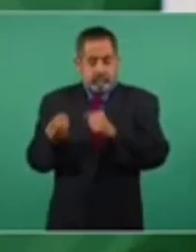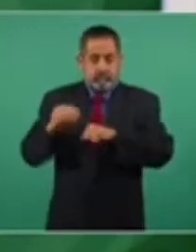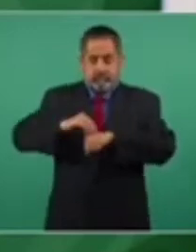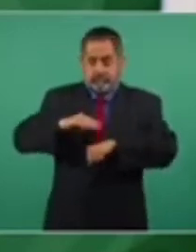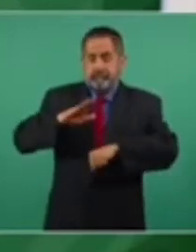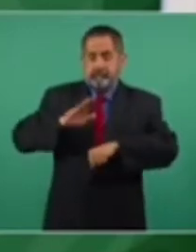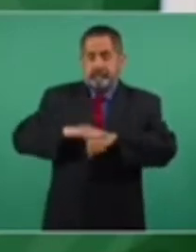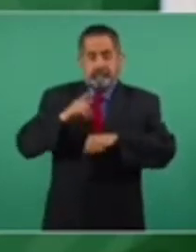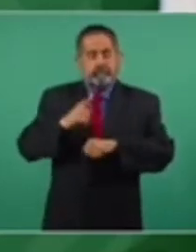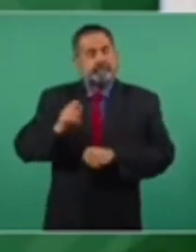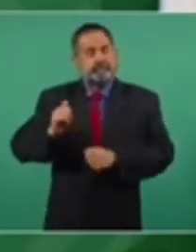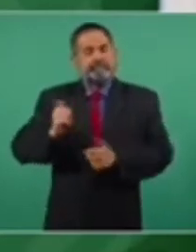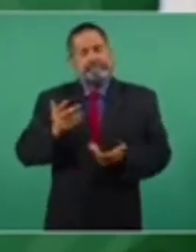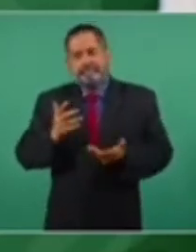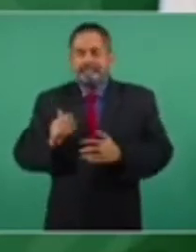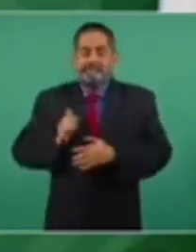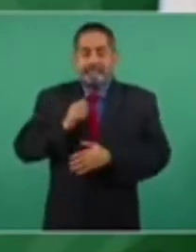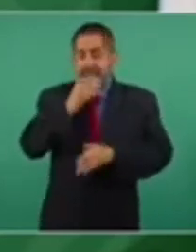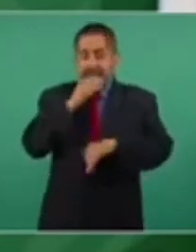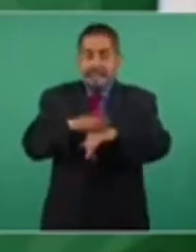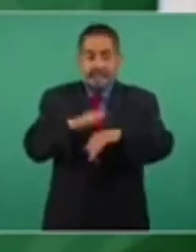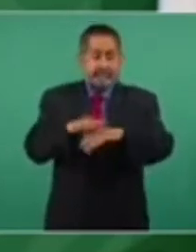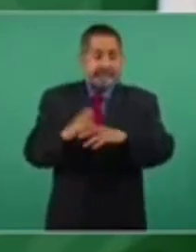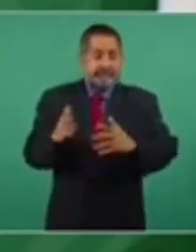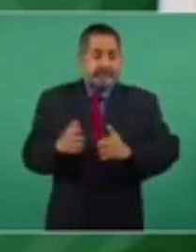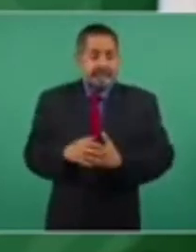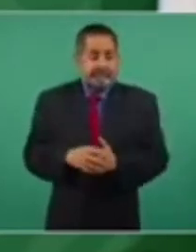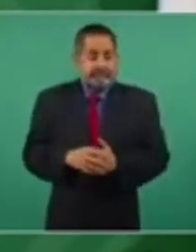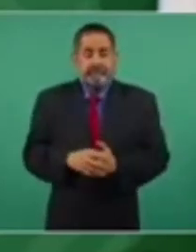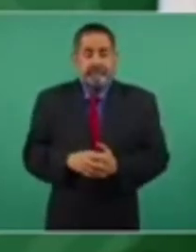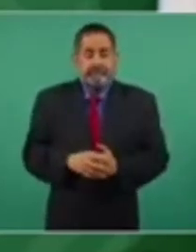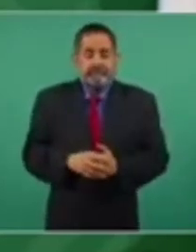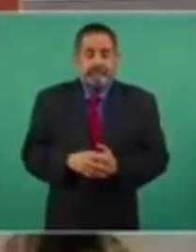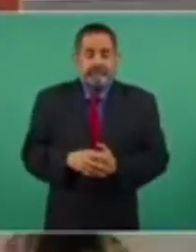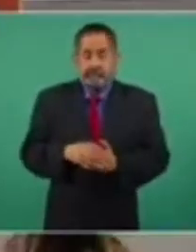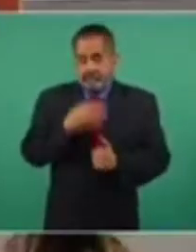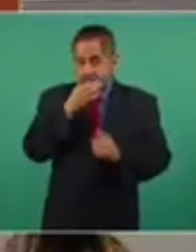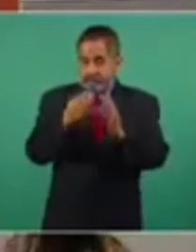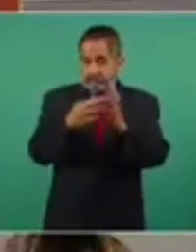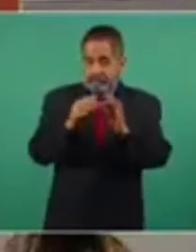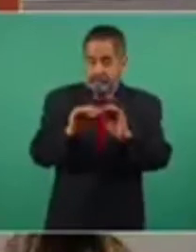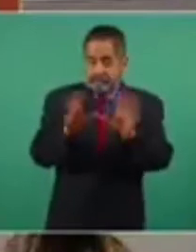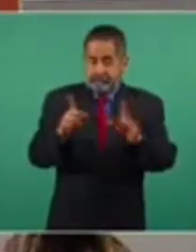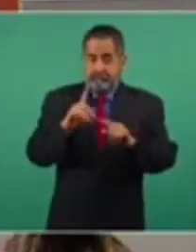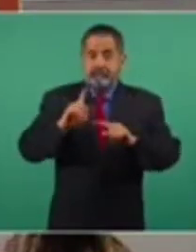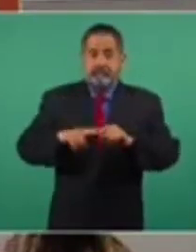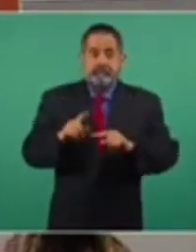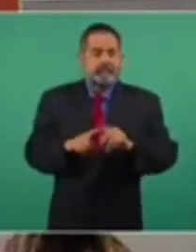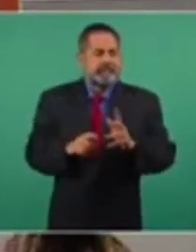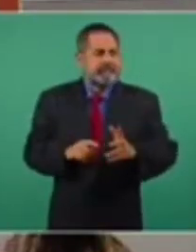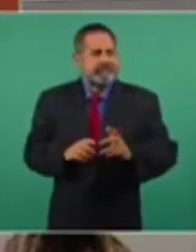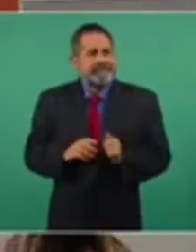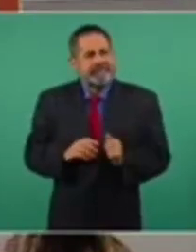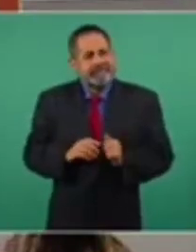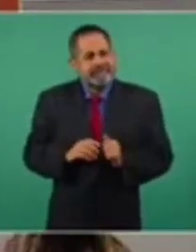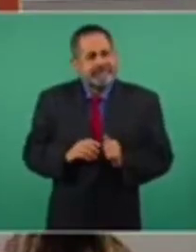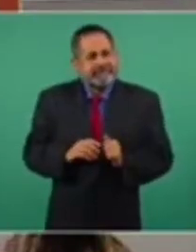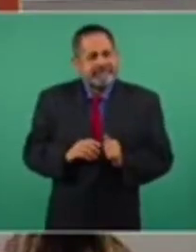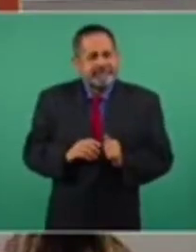Aquí aprovecho para aclarar, no sé si